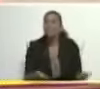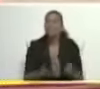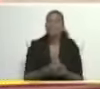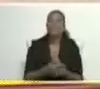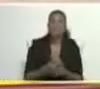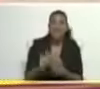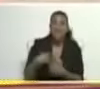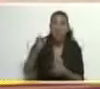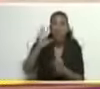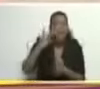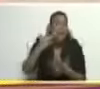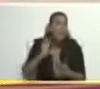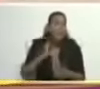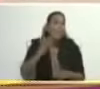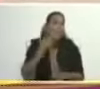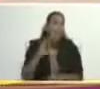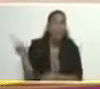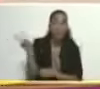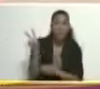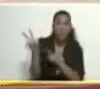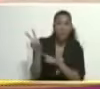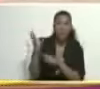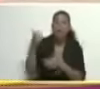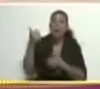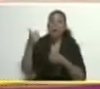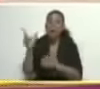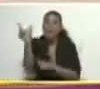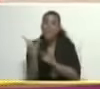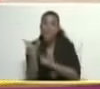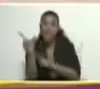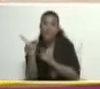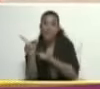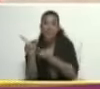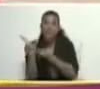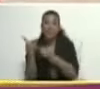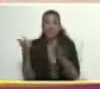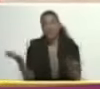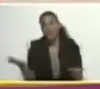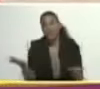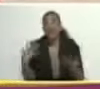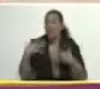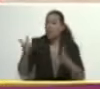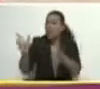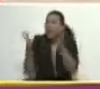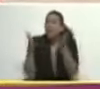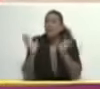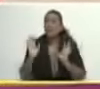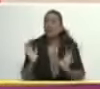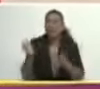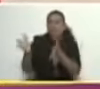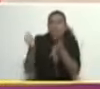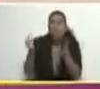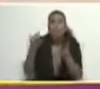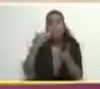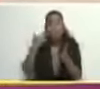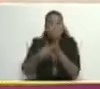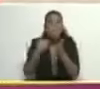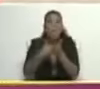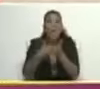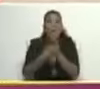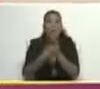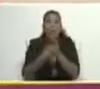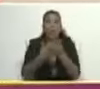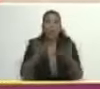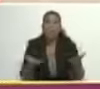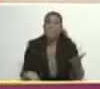Y en el caso de Venezuela, el Partido Socialista Unido de Venezuela obtiene la victoria y vemos que las sanciones